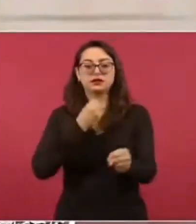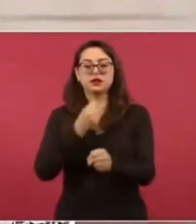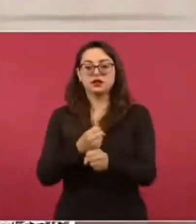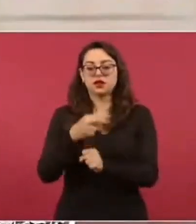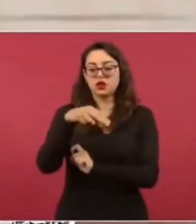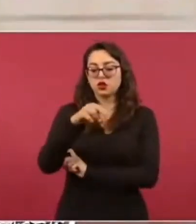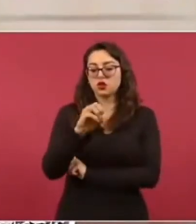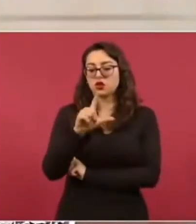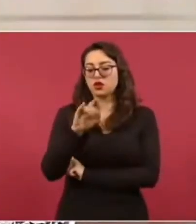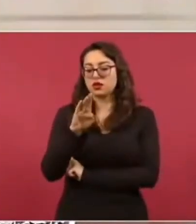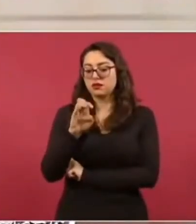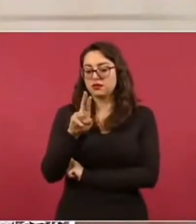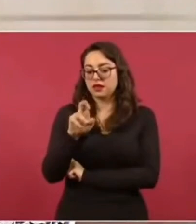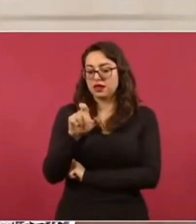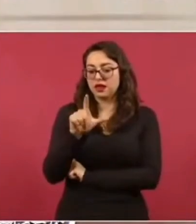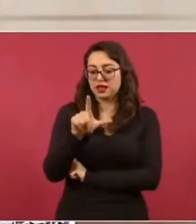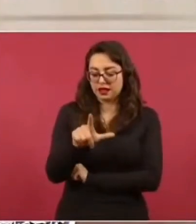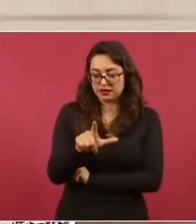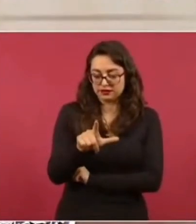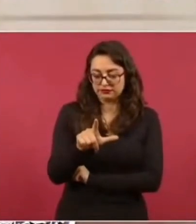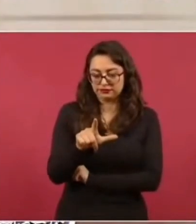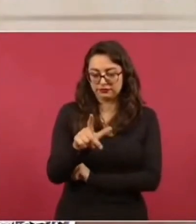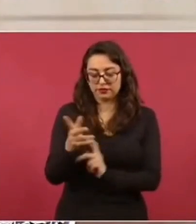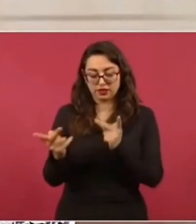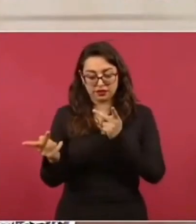no se elaboró